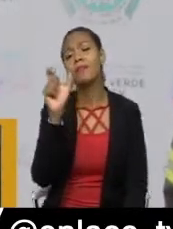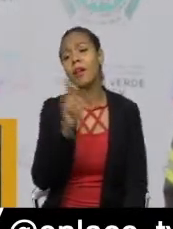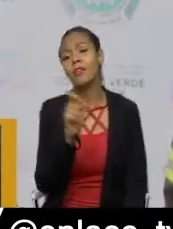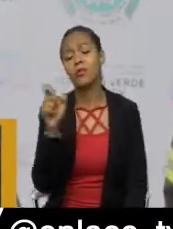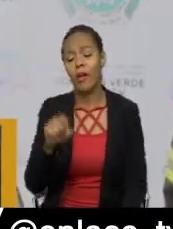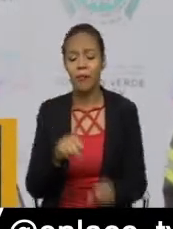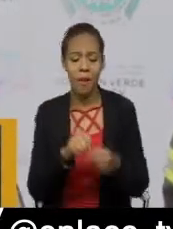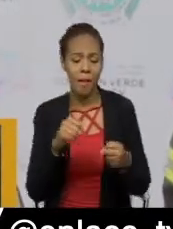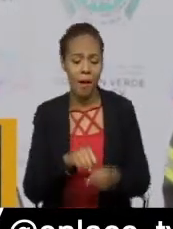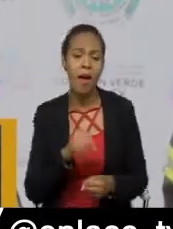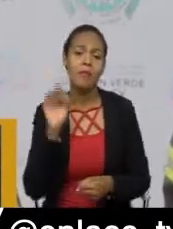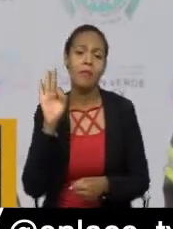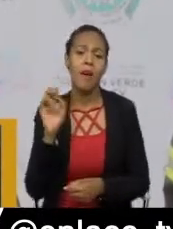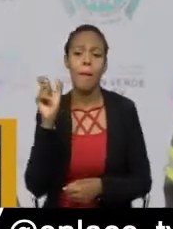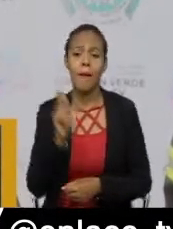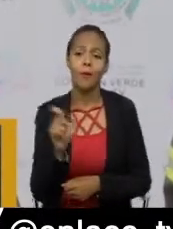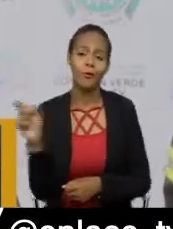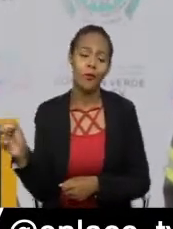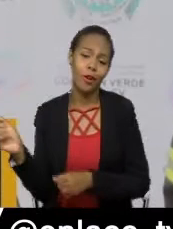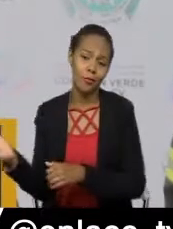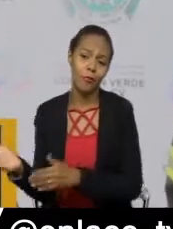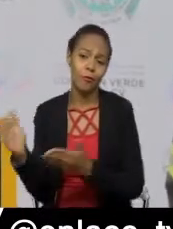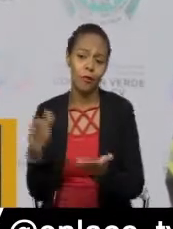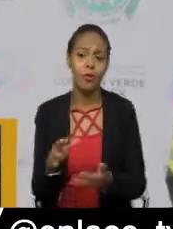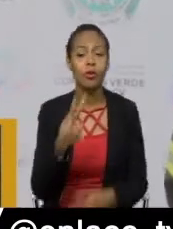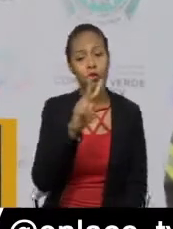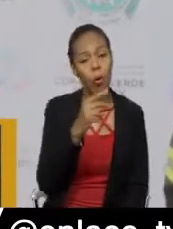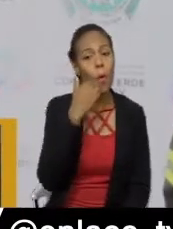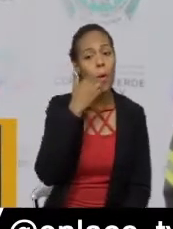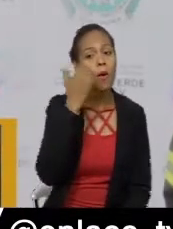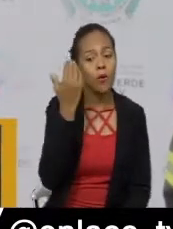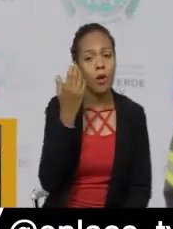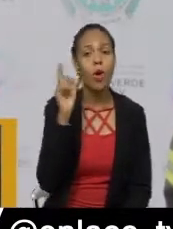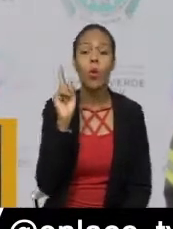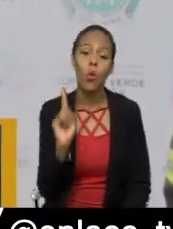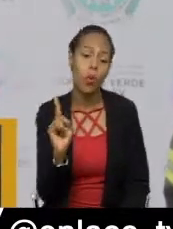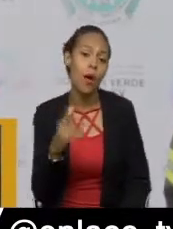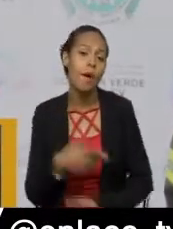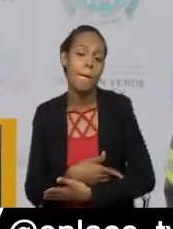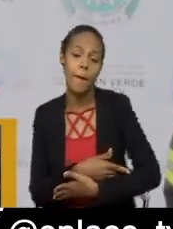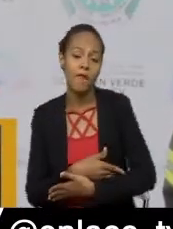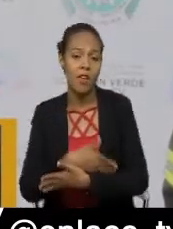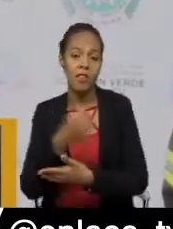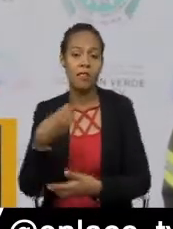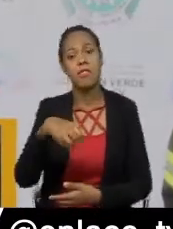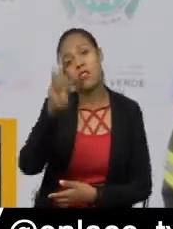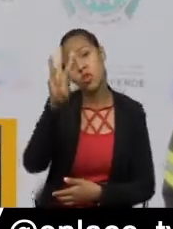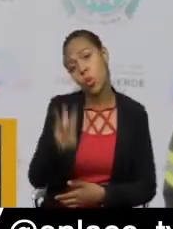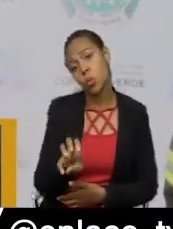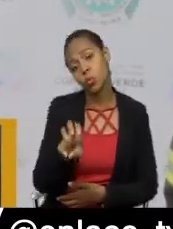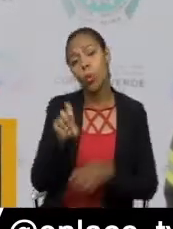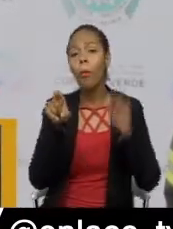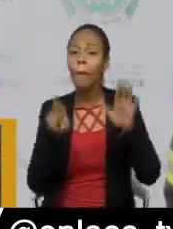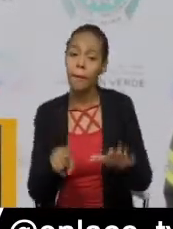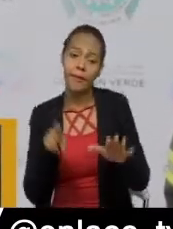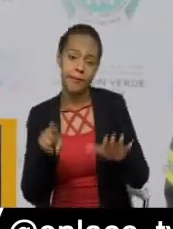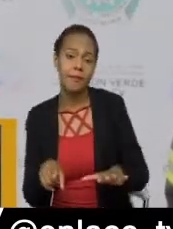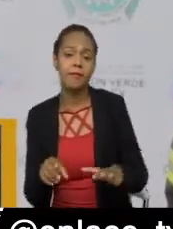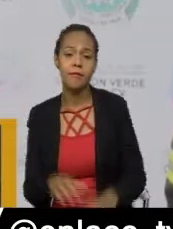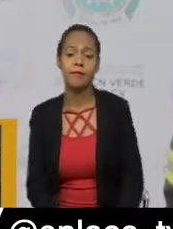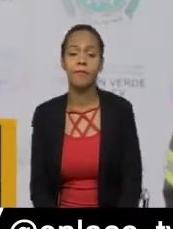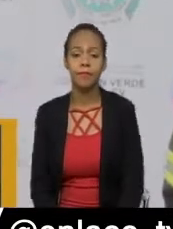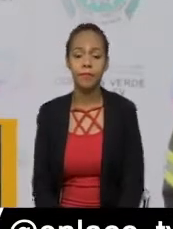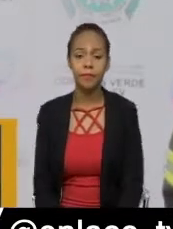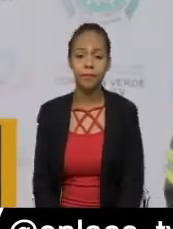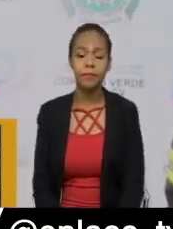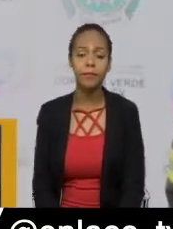3 personas fallecidas, 2 adultos y una menor de 18 meses. Desafortunadamente, la persona